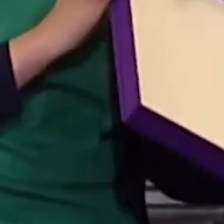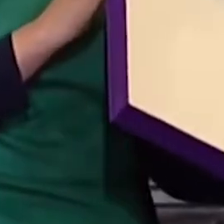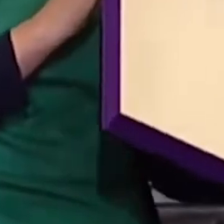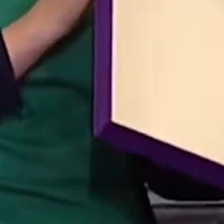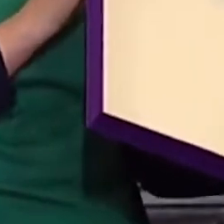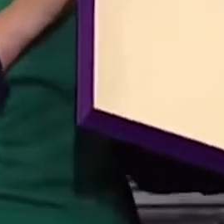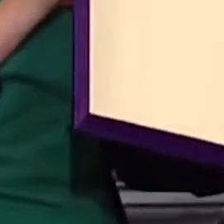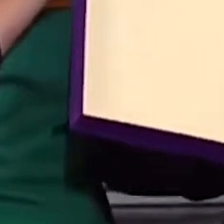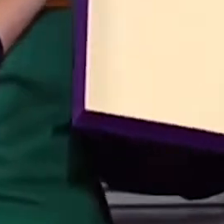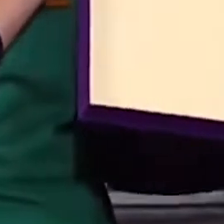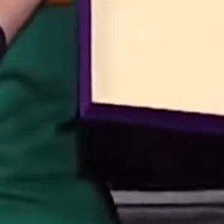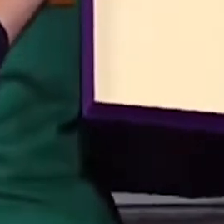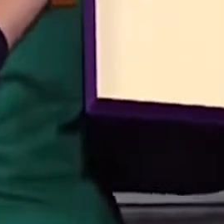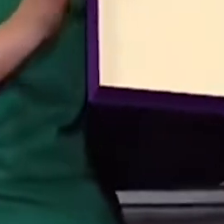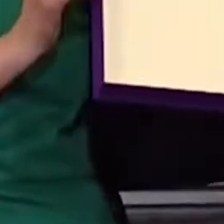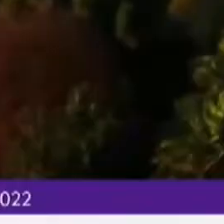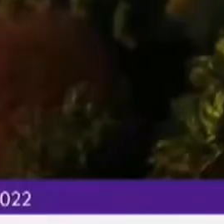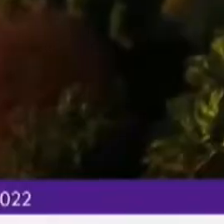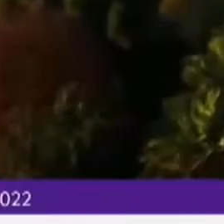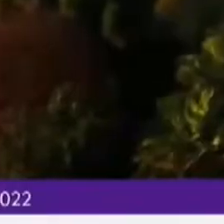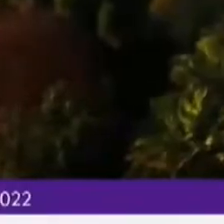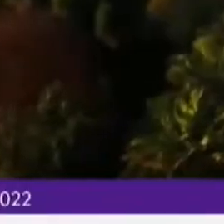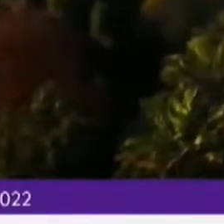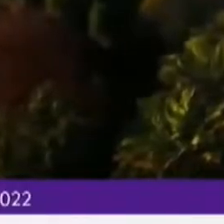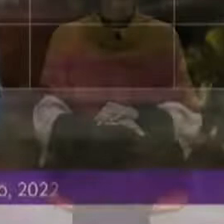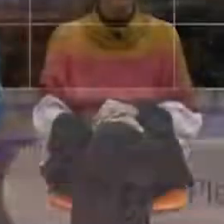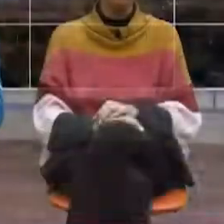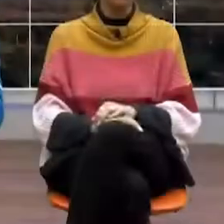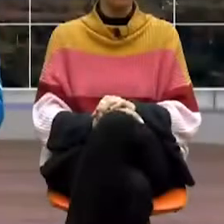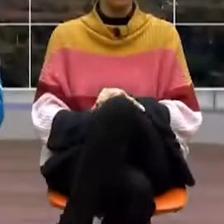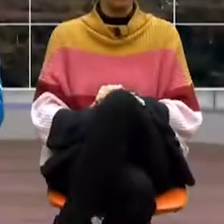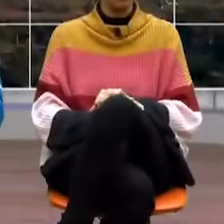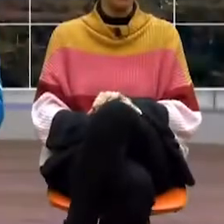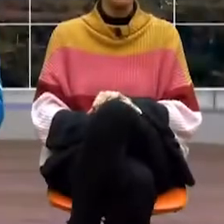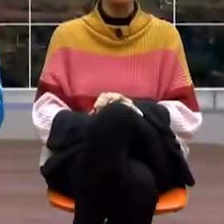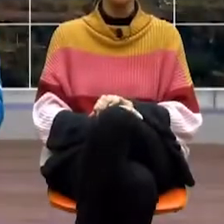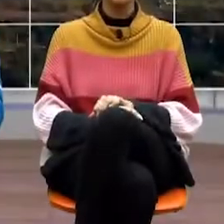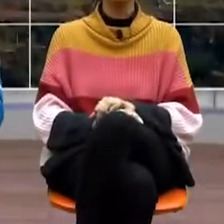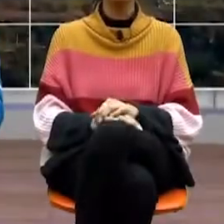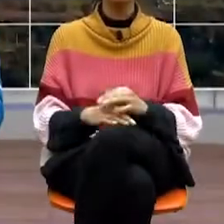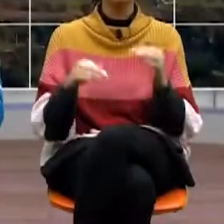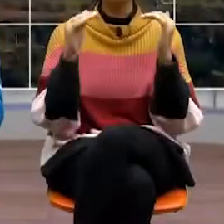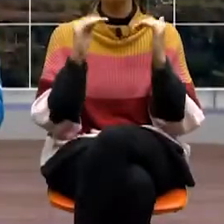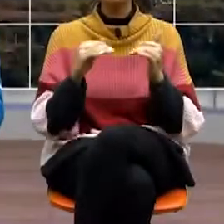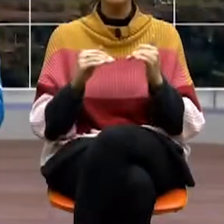importante. La paridad no es necesariamente darle más posibilidades a las mujeres por sobre los hombres. La